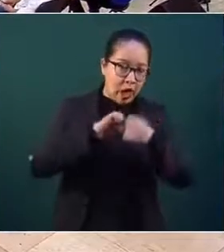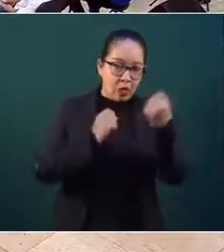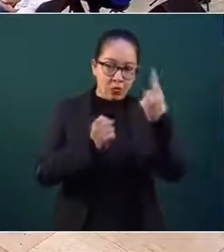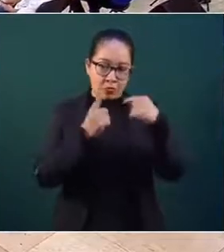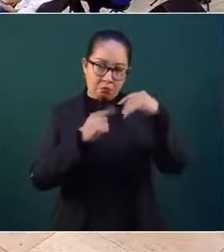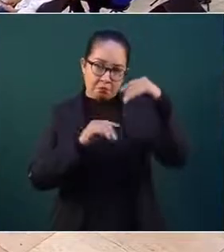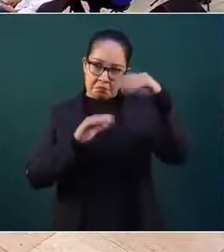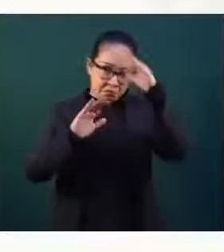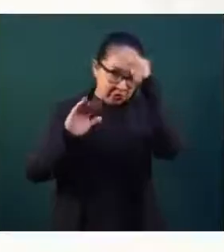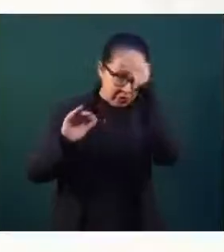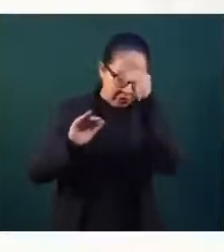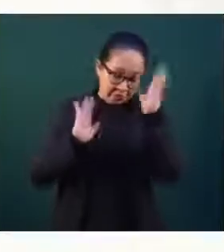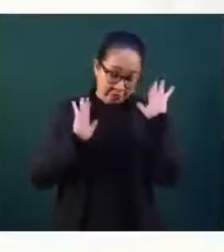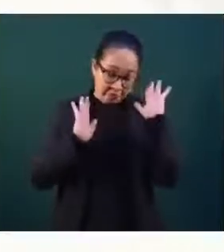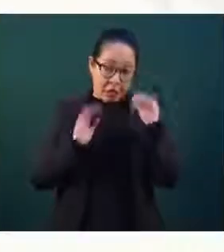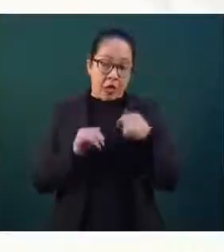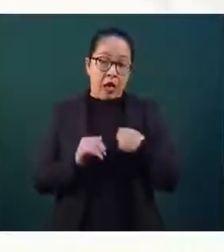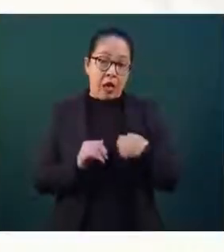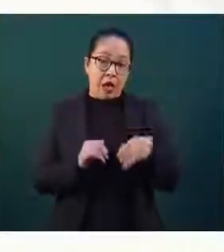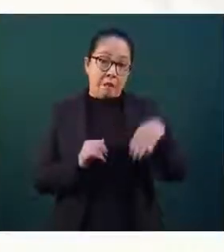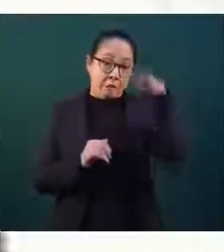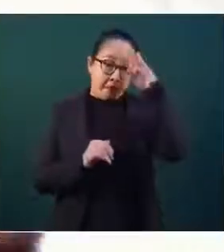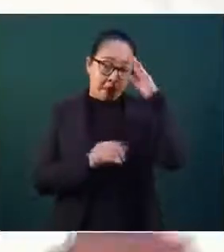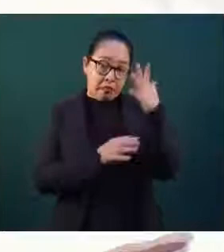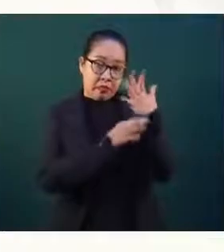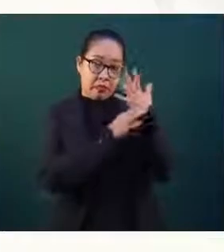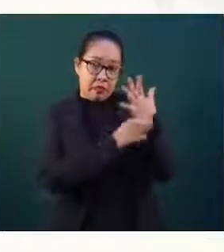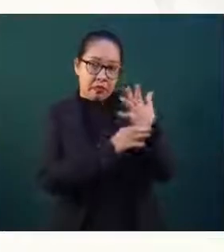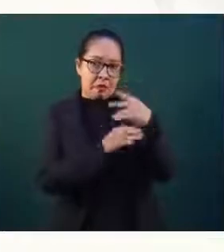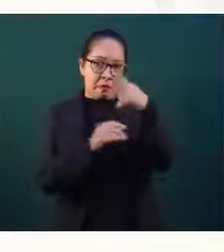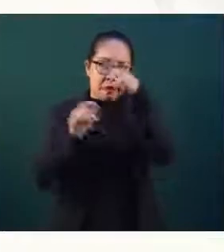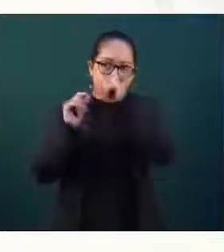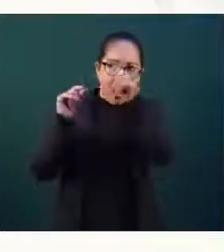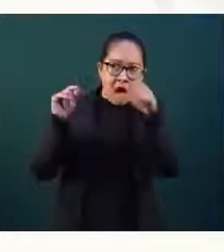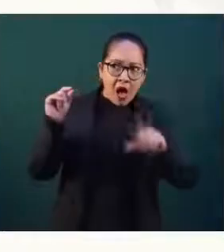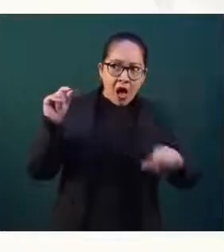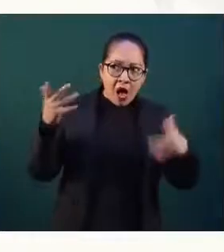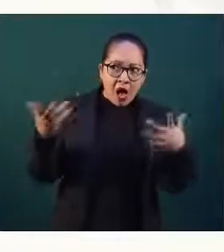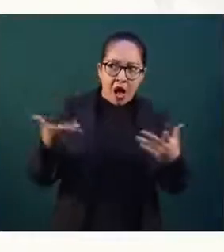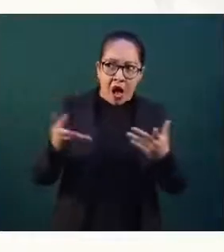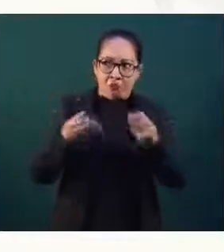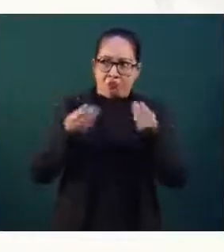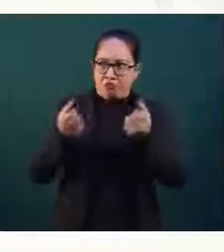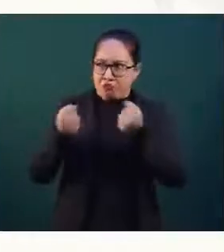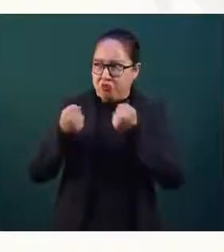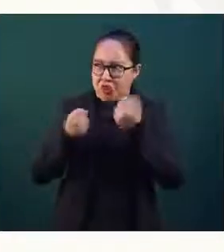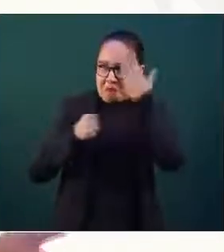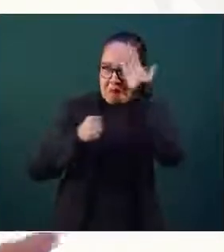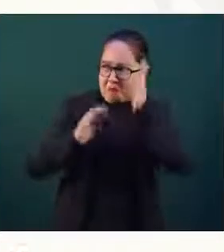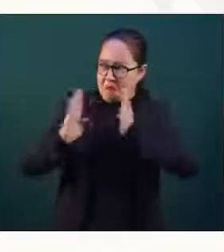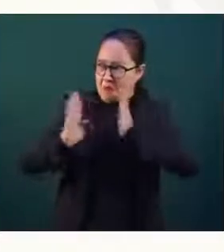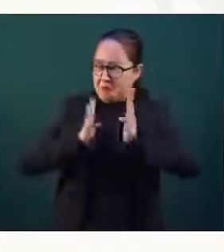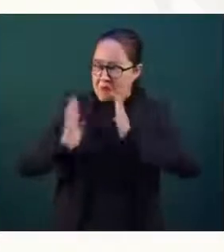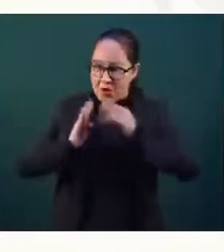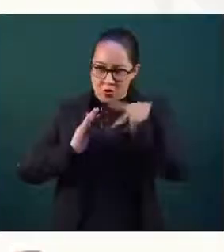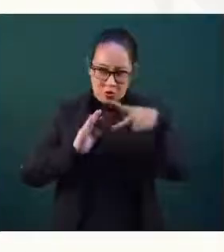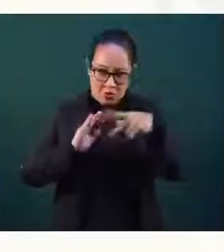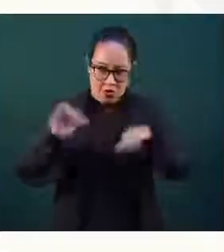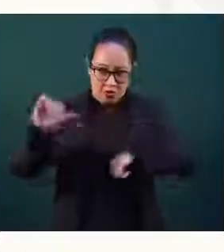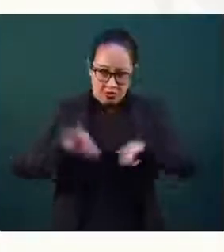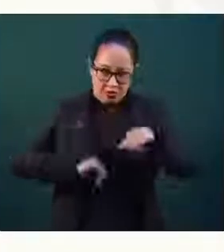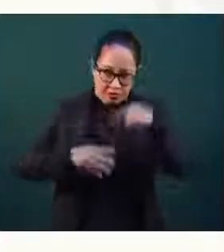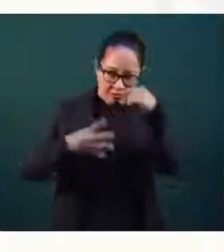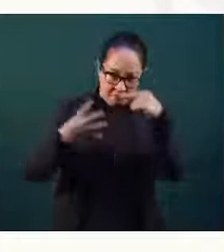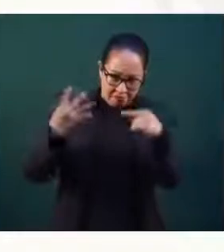de que se está militarizando el país con todas estas acciones que usted ha emprendido, con objeto, se